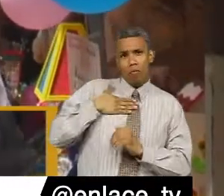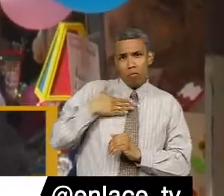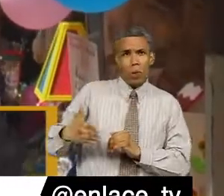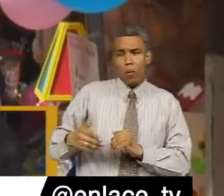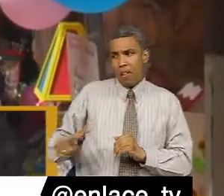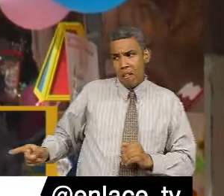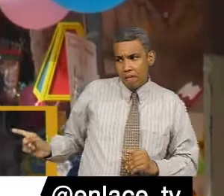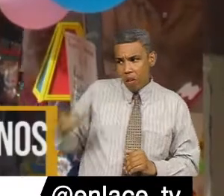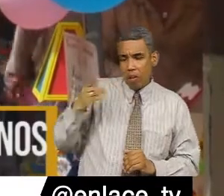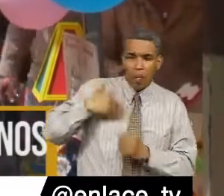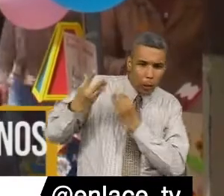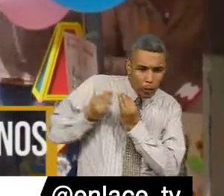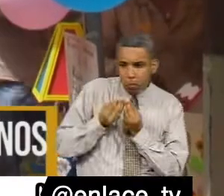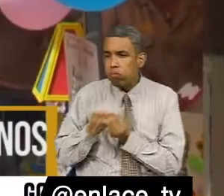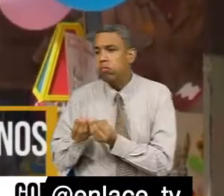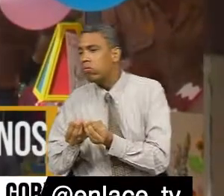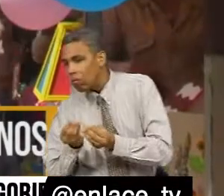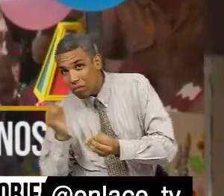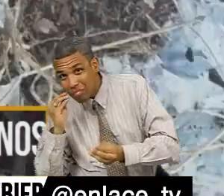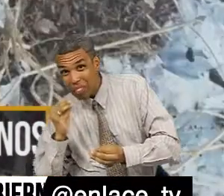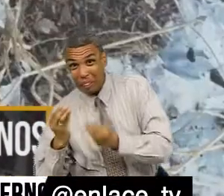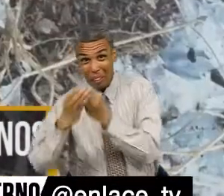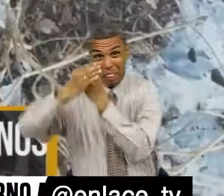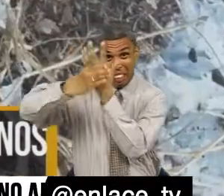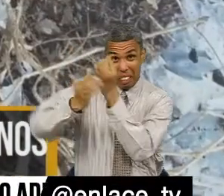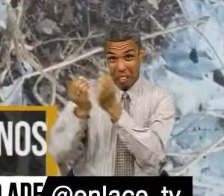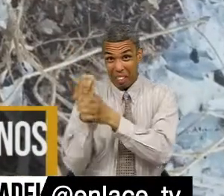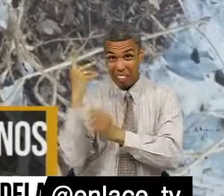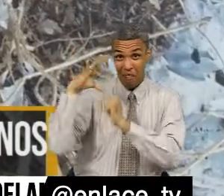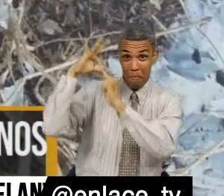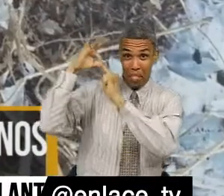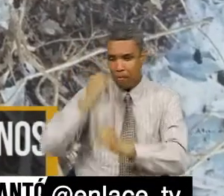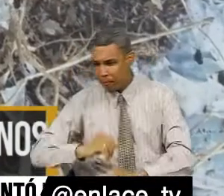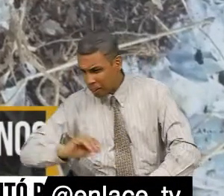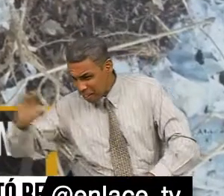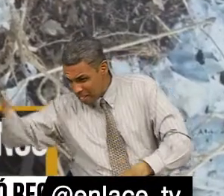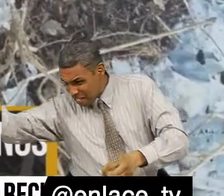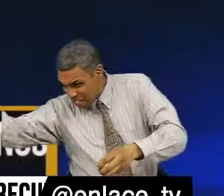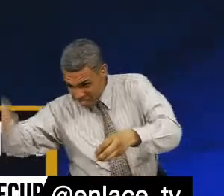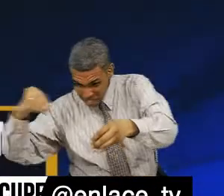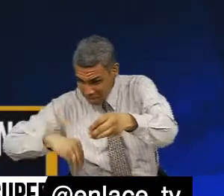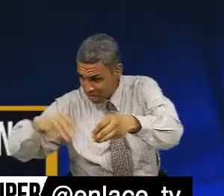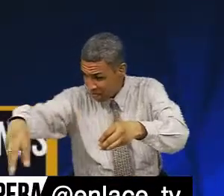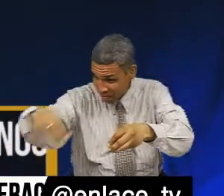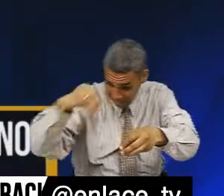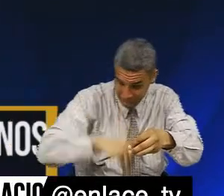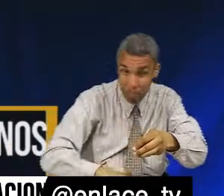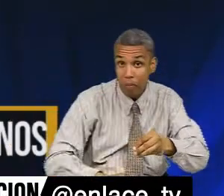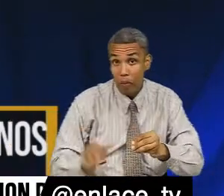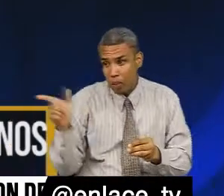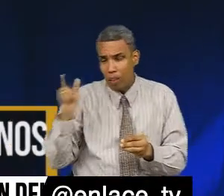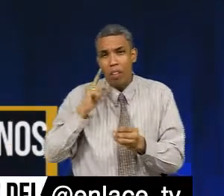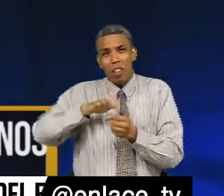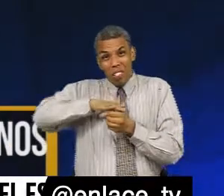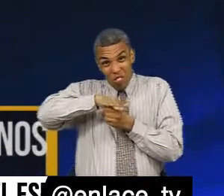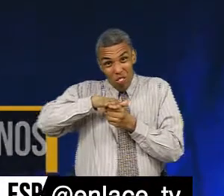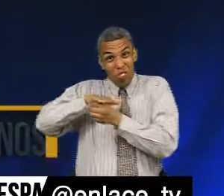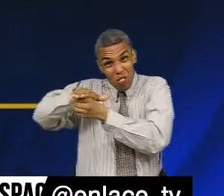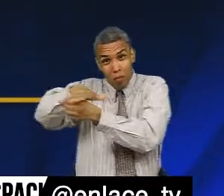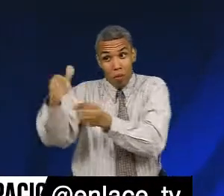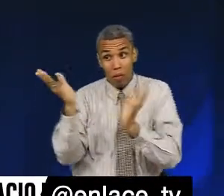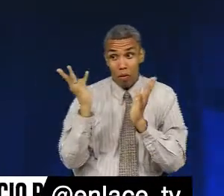un control a la aparición de esos caracoles africanos. Dice que en conjunto con la Secretaría de Salud intervendrán todos los sectores donde haya